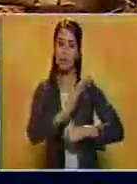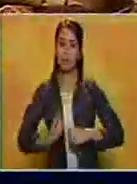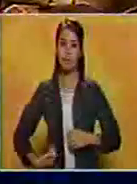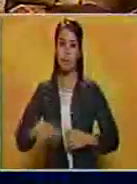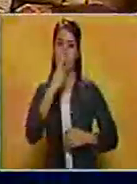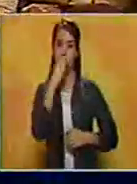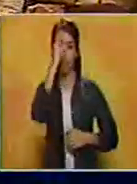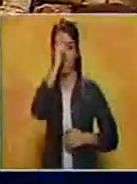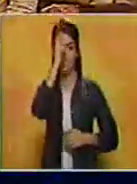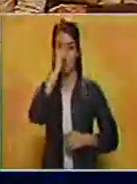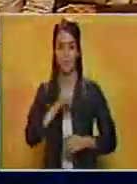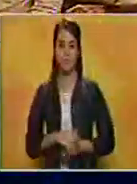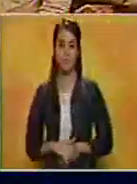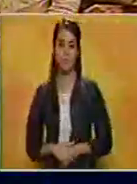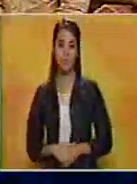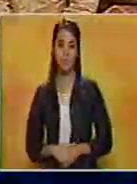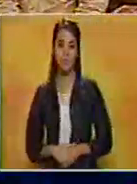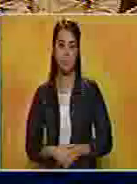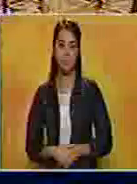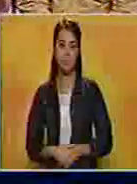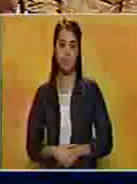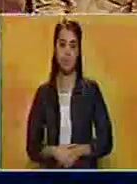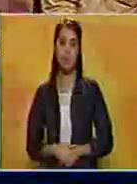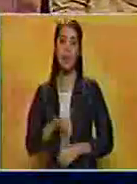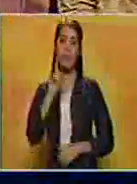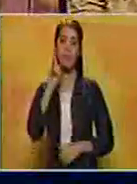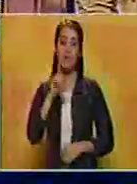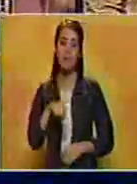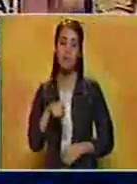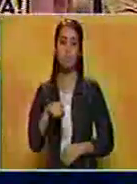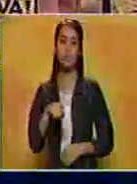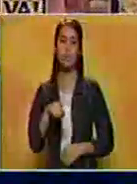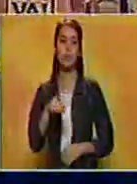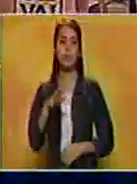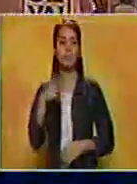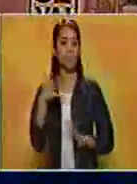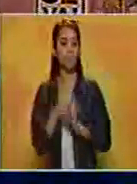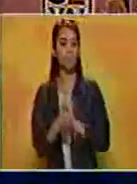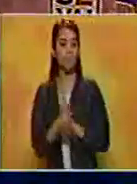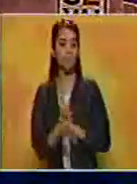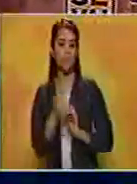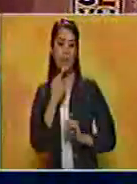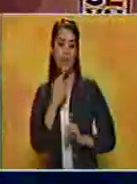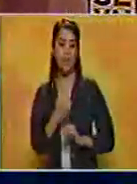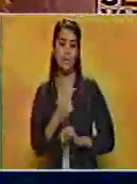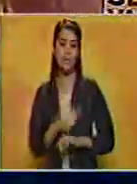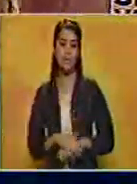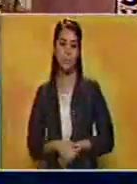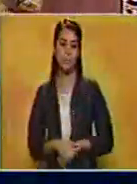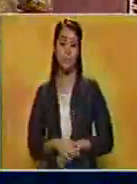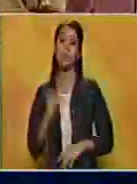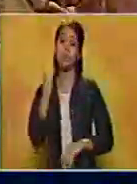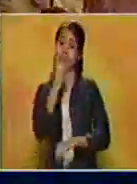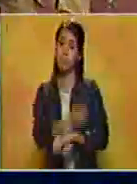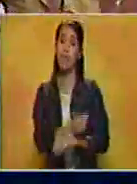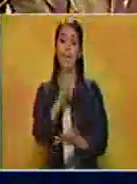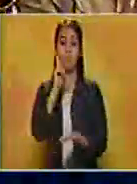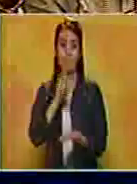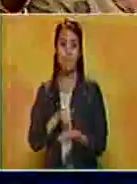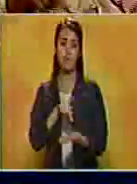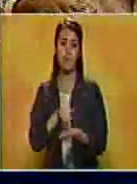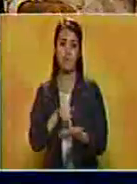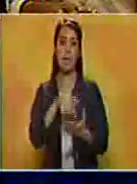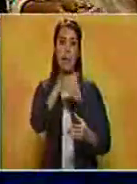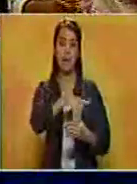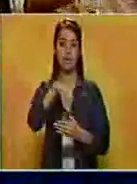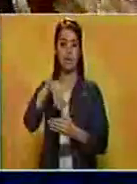candidato presidencial Henry Falcón, y también han pues planteado que se debe participar en